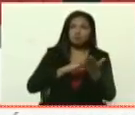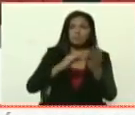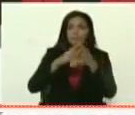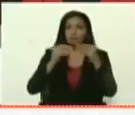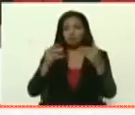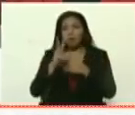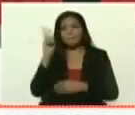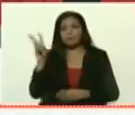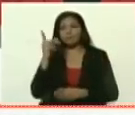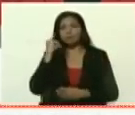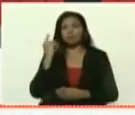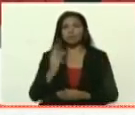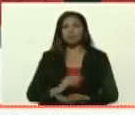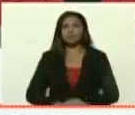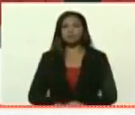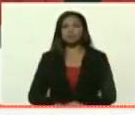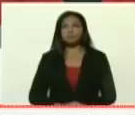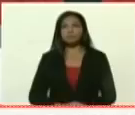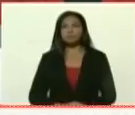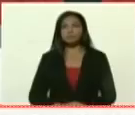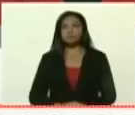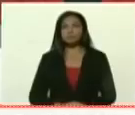toda Venezuela.